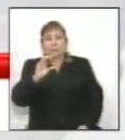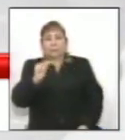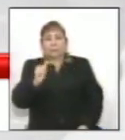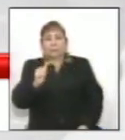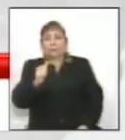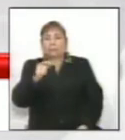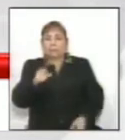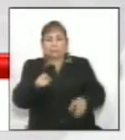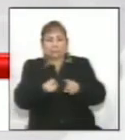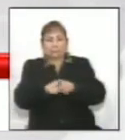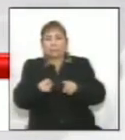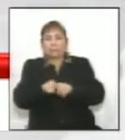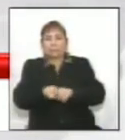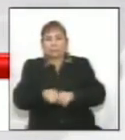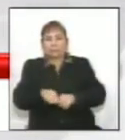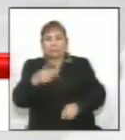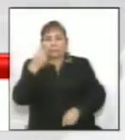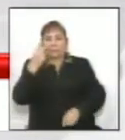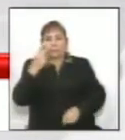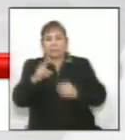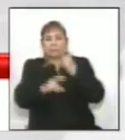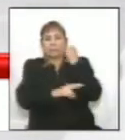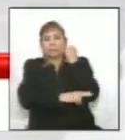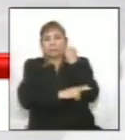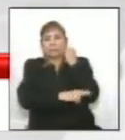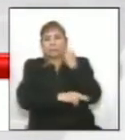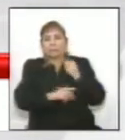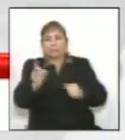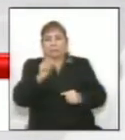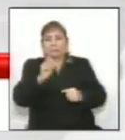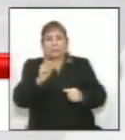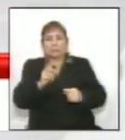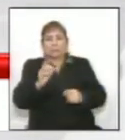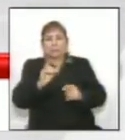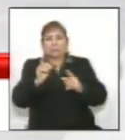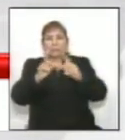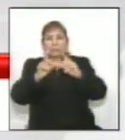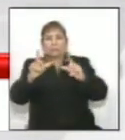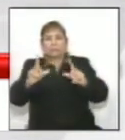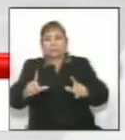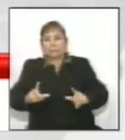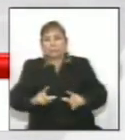una de las 2 universidades nacionales no licenciadas.